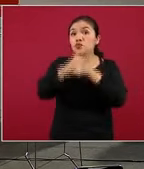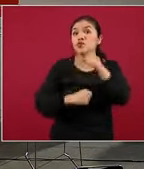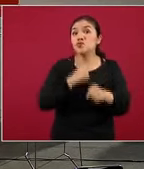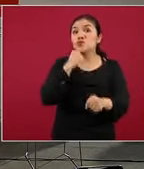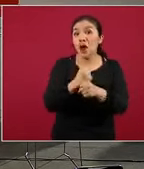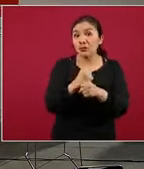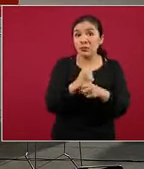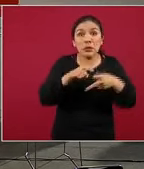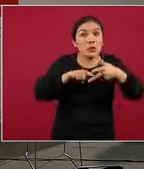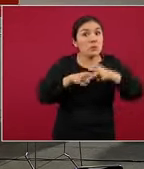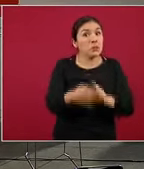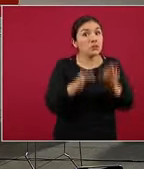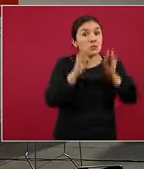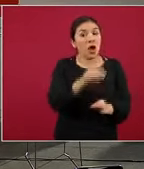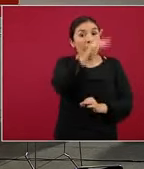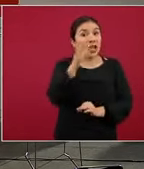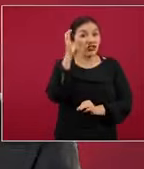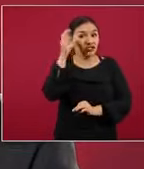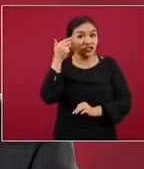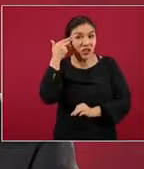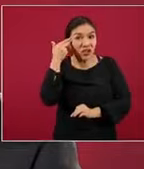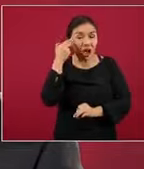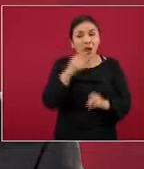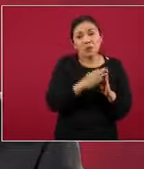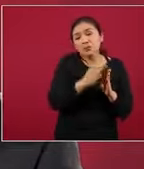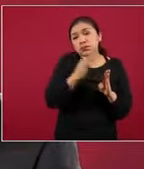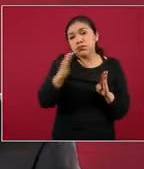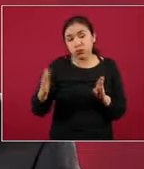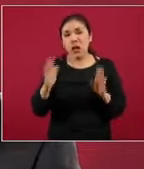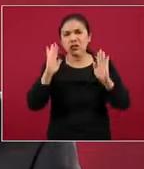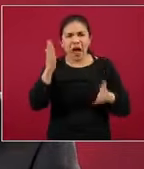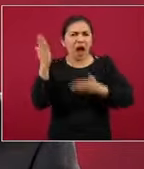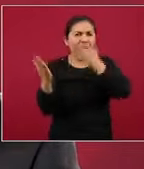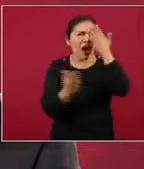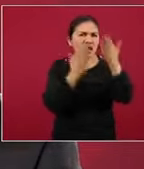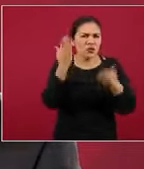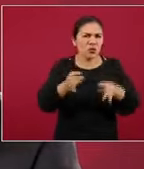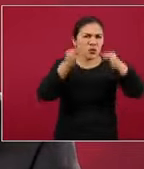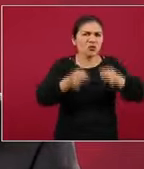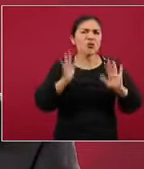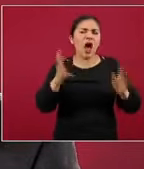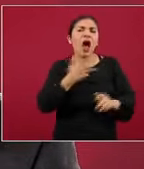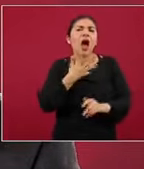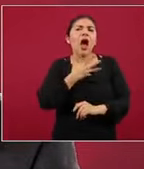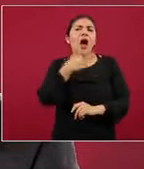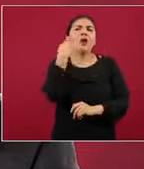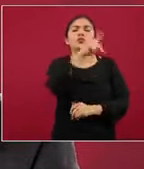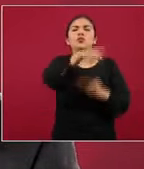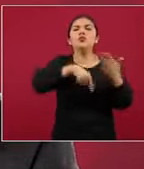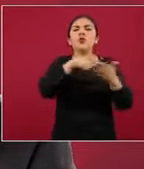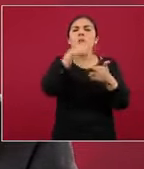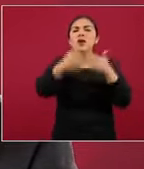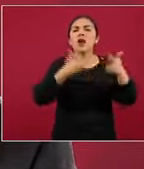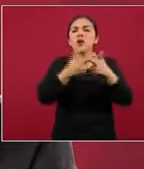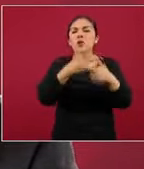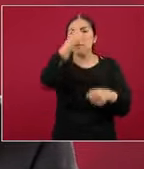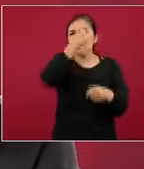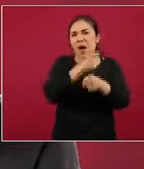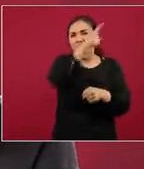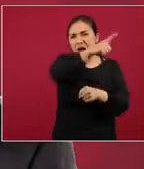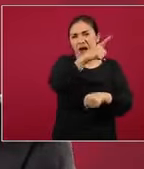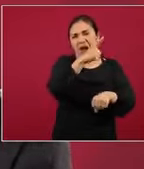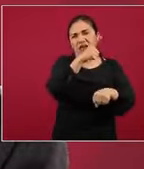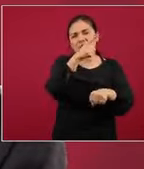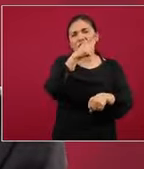completo desde su inicio en China. Hay algunos estudios que se hicieron originalmente en la región primariamente afectada, en